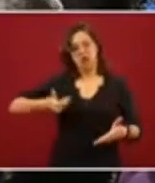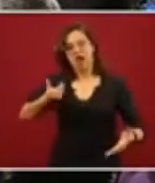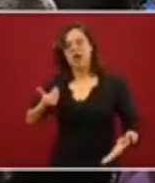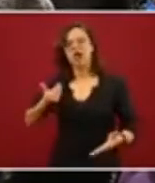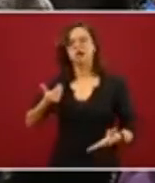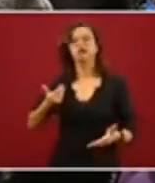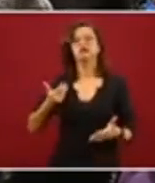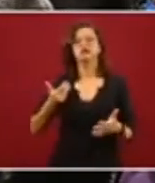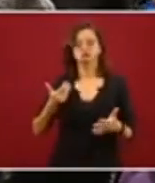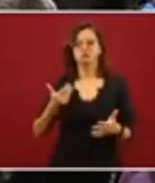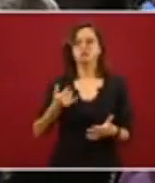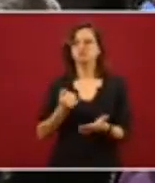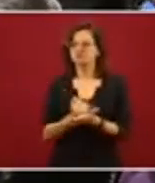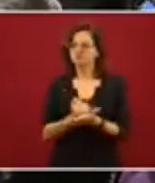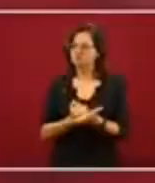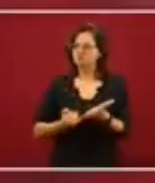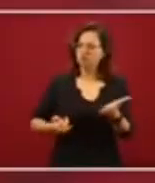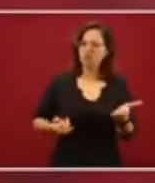decidimos